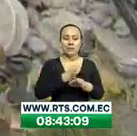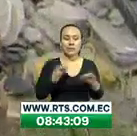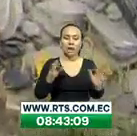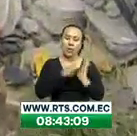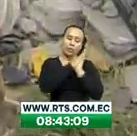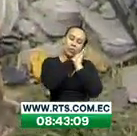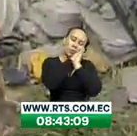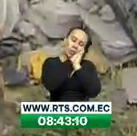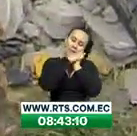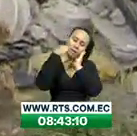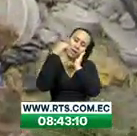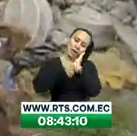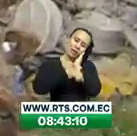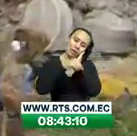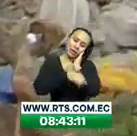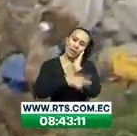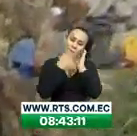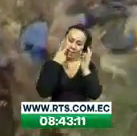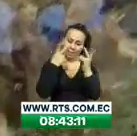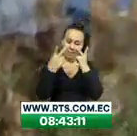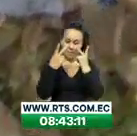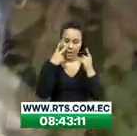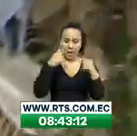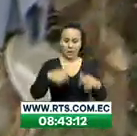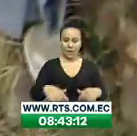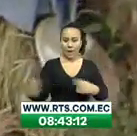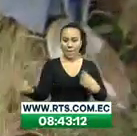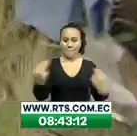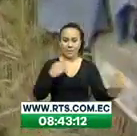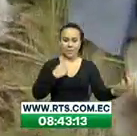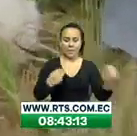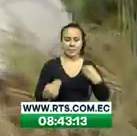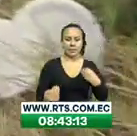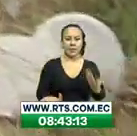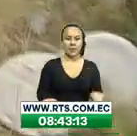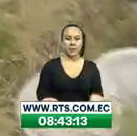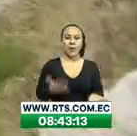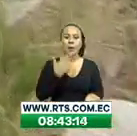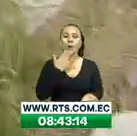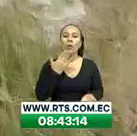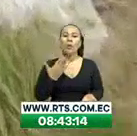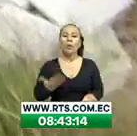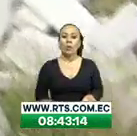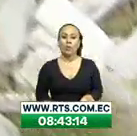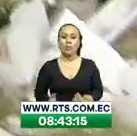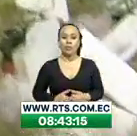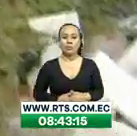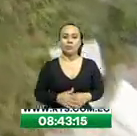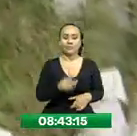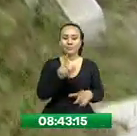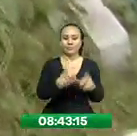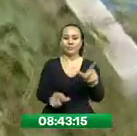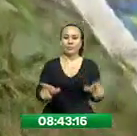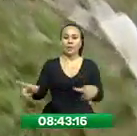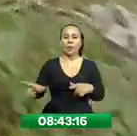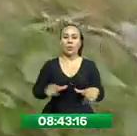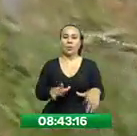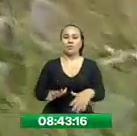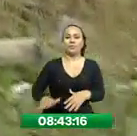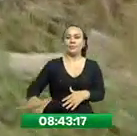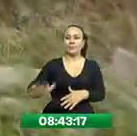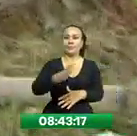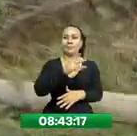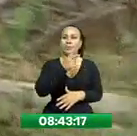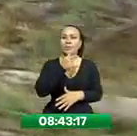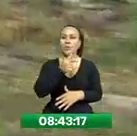aquí. Y hay imágenes que nos hicieron llegar también a redacción, se muestran de cómo este sector del sur de la ciudad y un